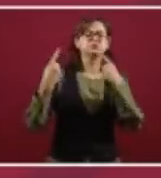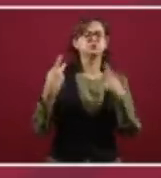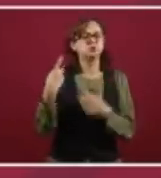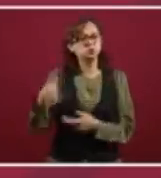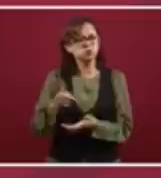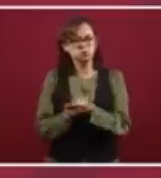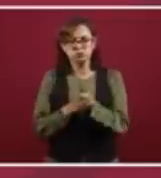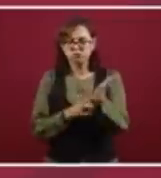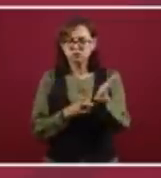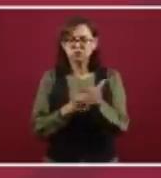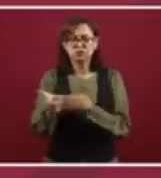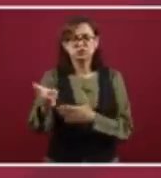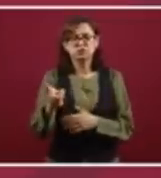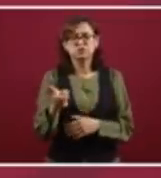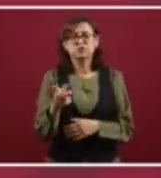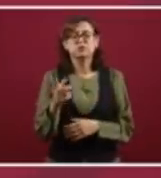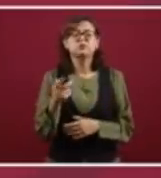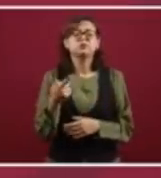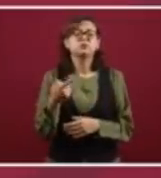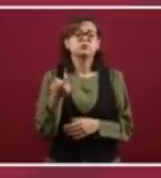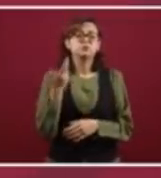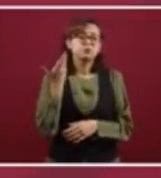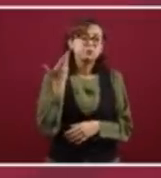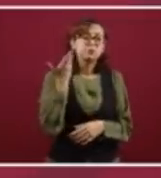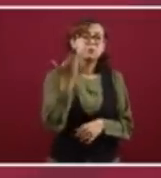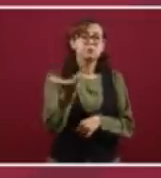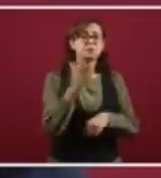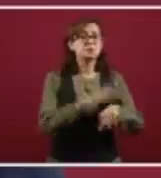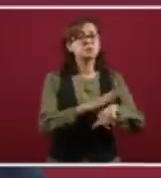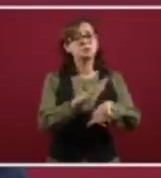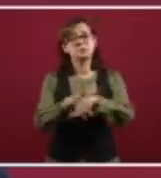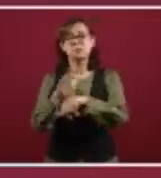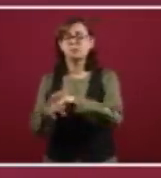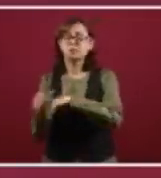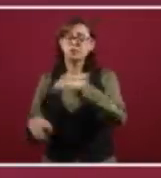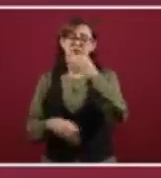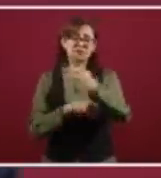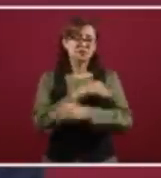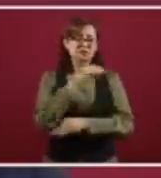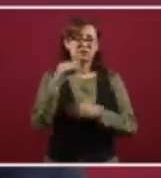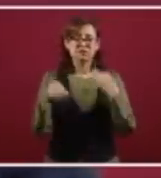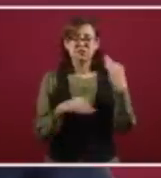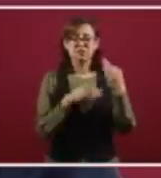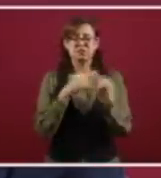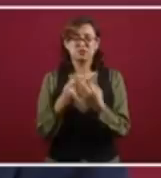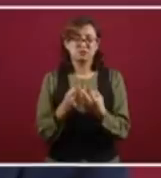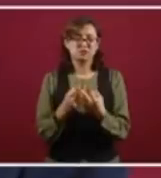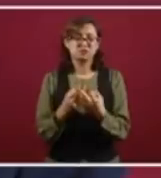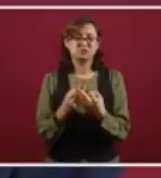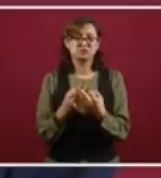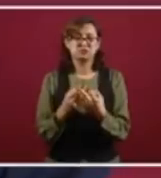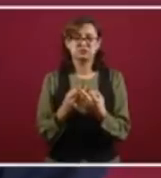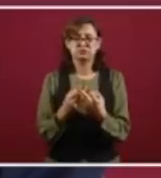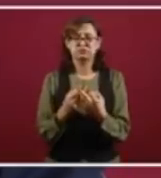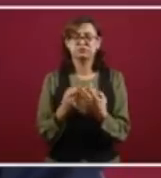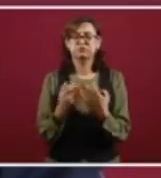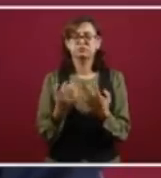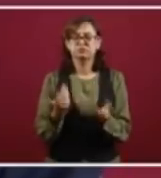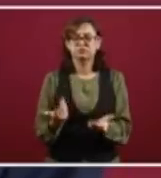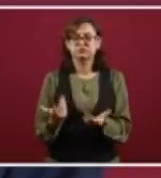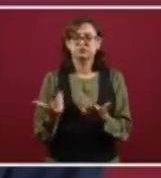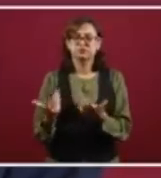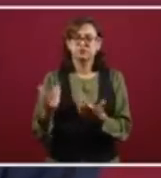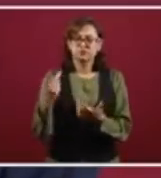y pedimos a todos, y en especial a los que van